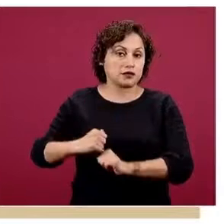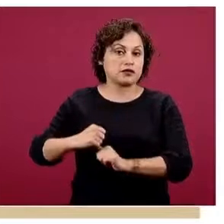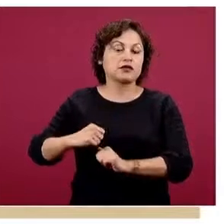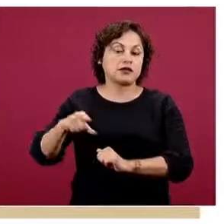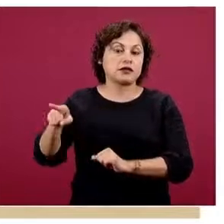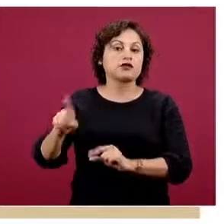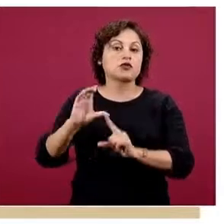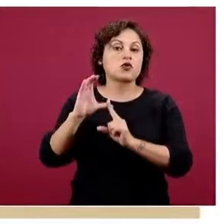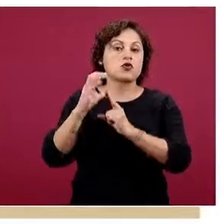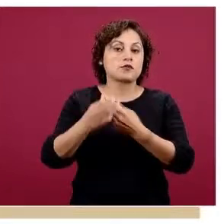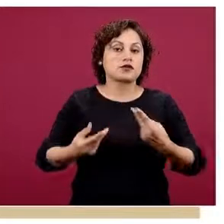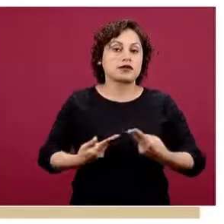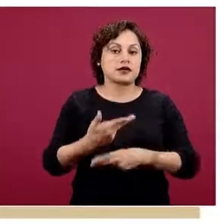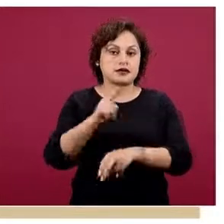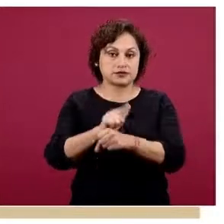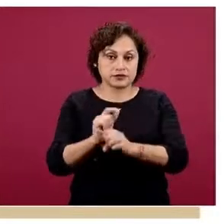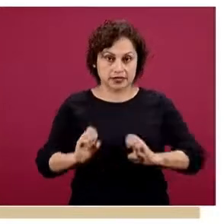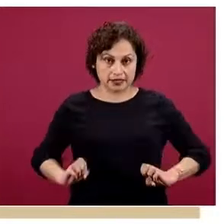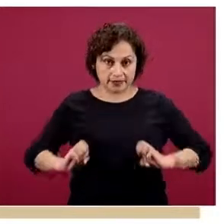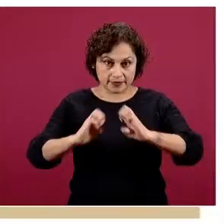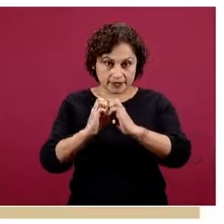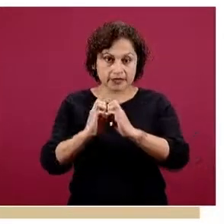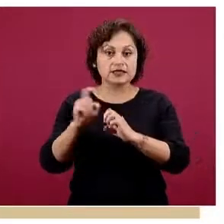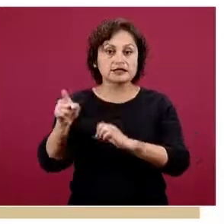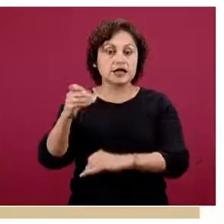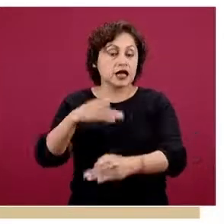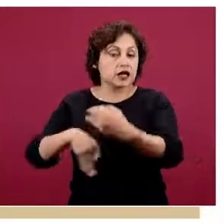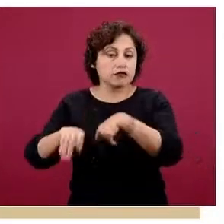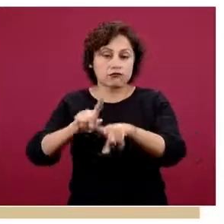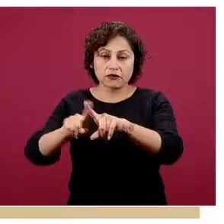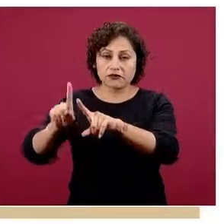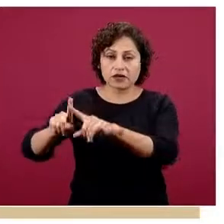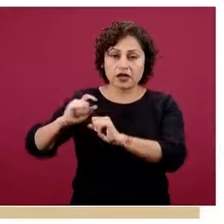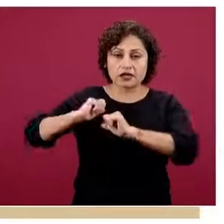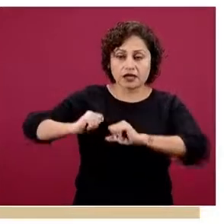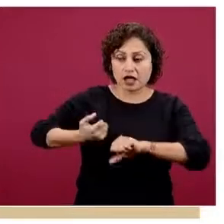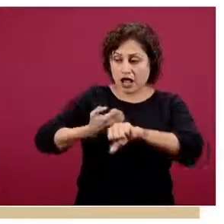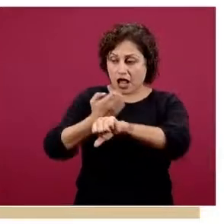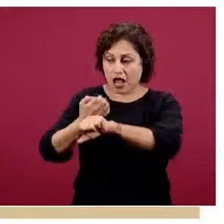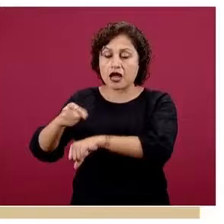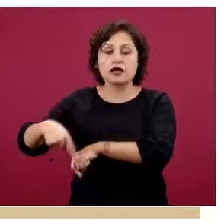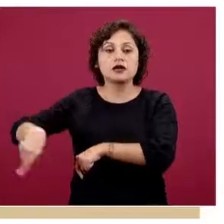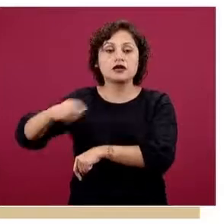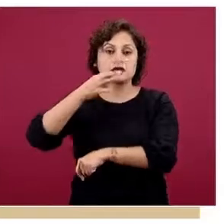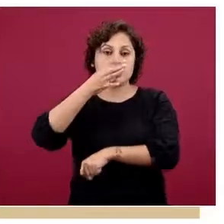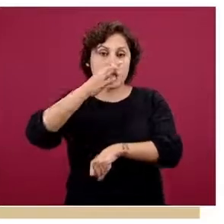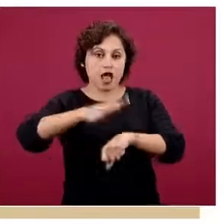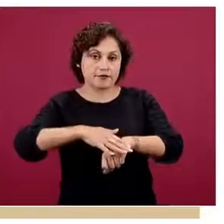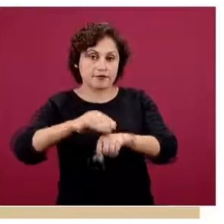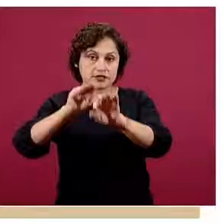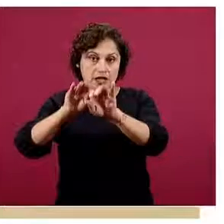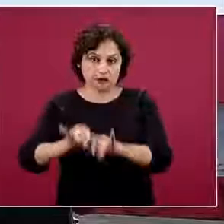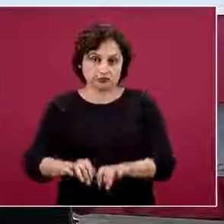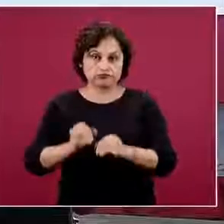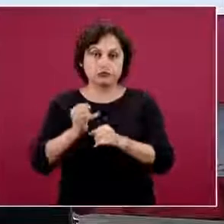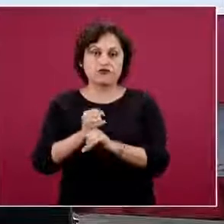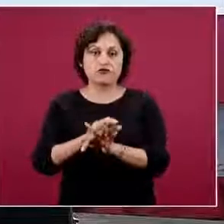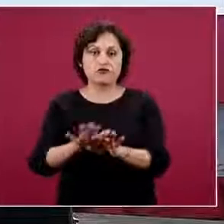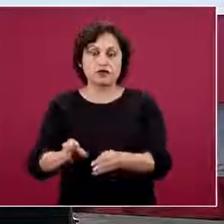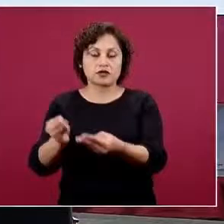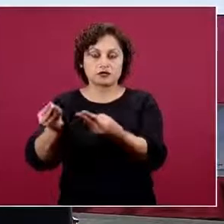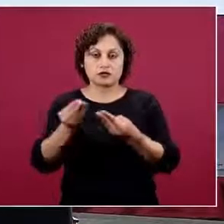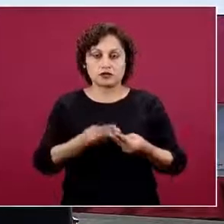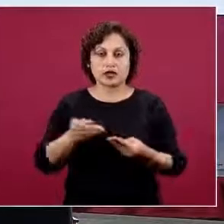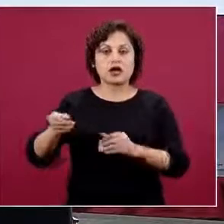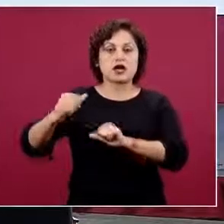Comité Nacional de Emergencias, que todas las dependencias hacen llegar al Comité Nacional de Emergencias y de cual el doctor Alomía es